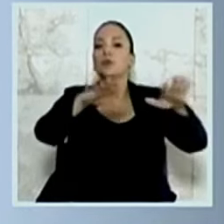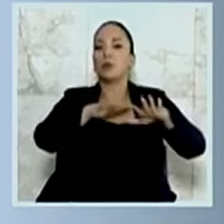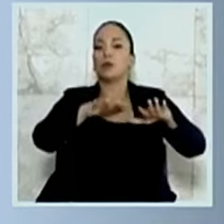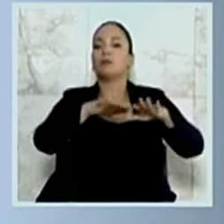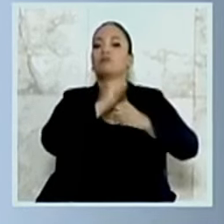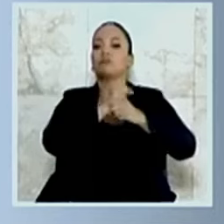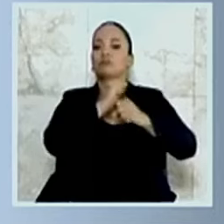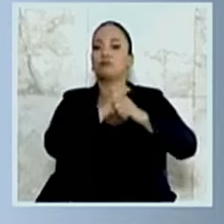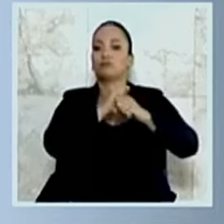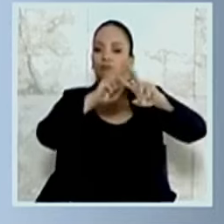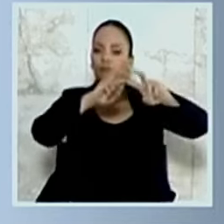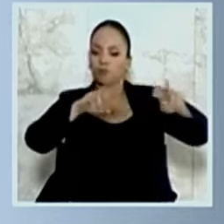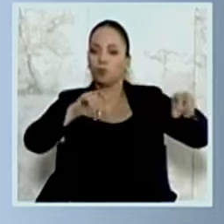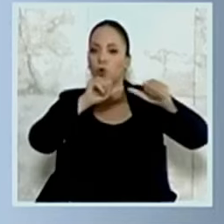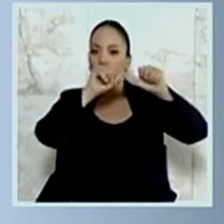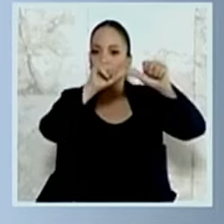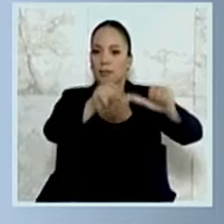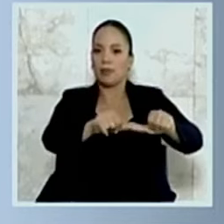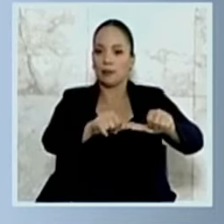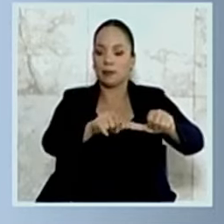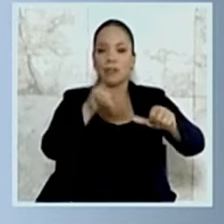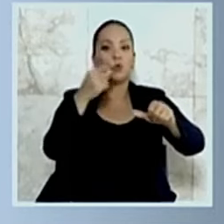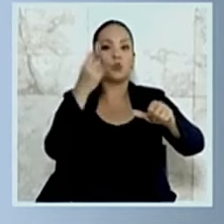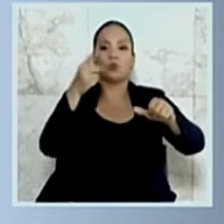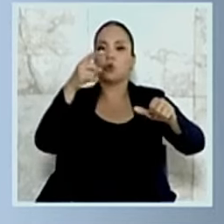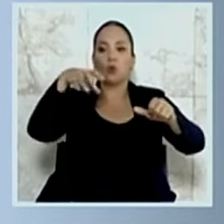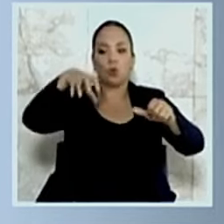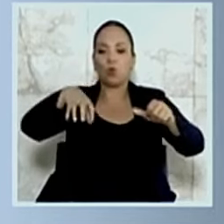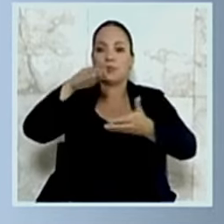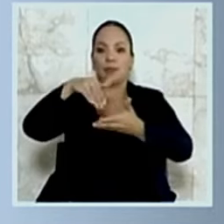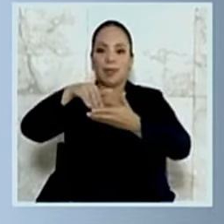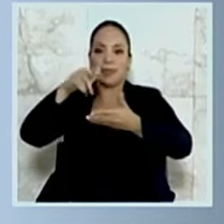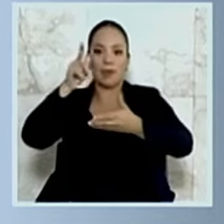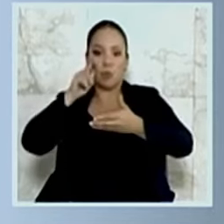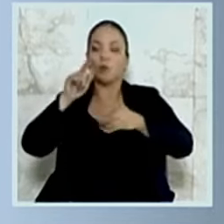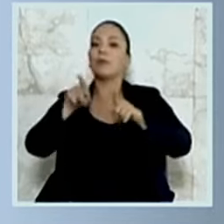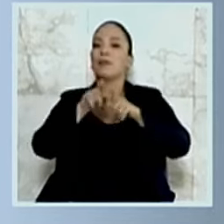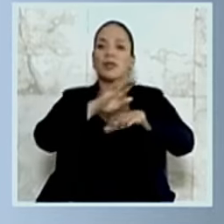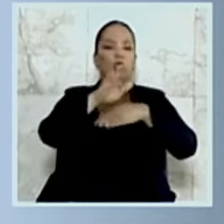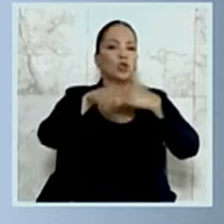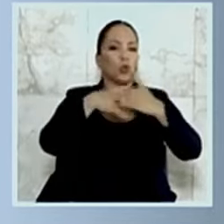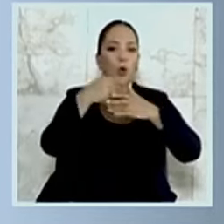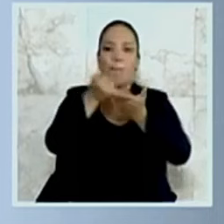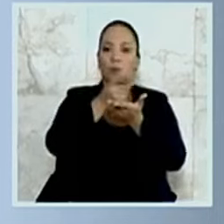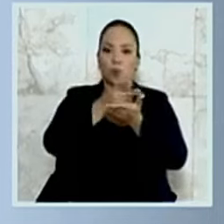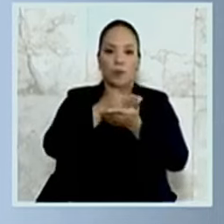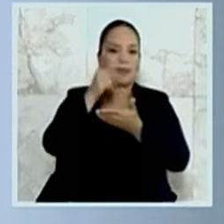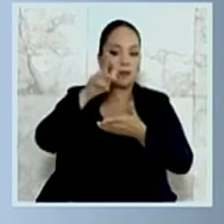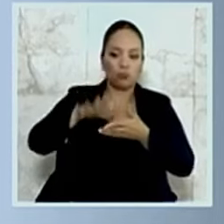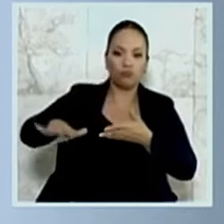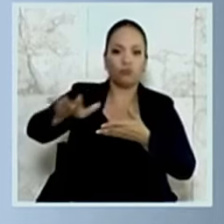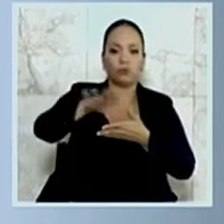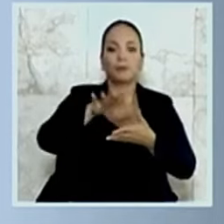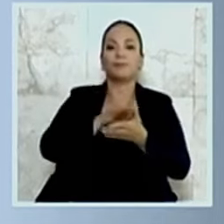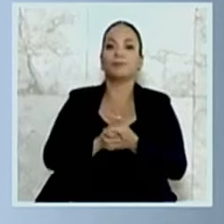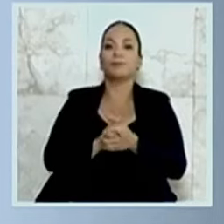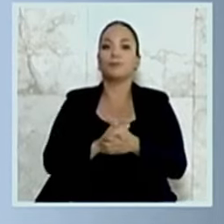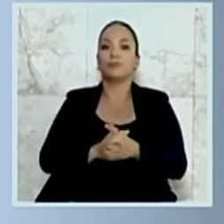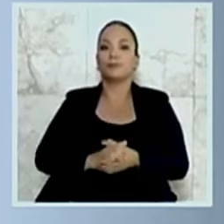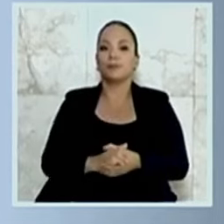Limón, en donde diferentes componentes de nuestras fuerzas policiales están participando en esa zona en un